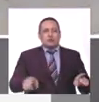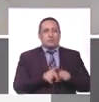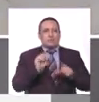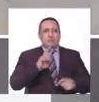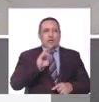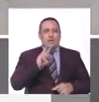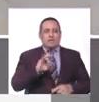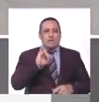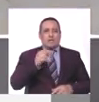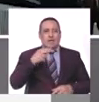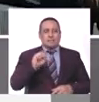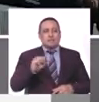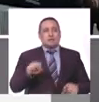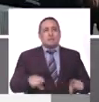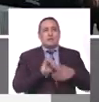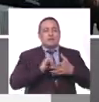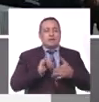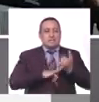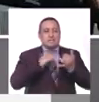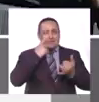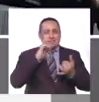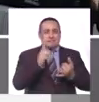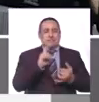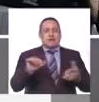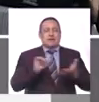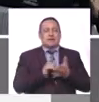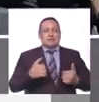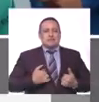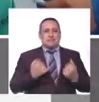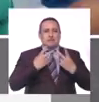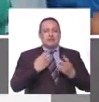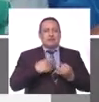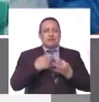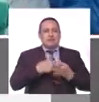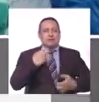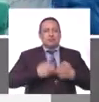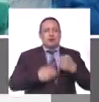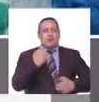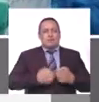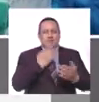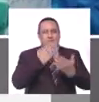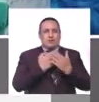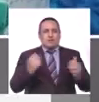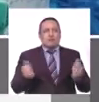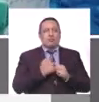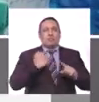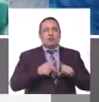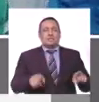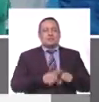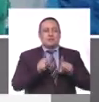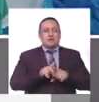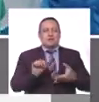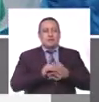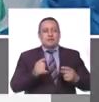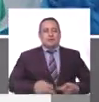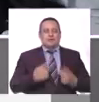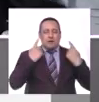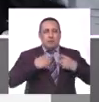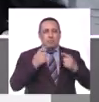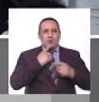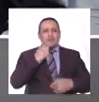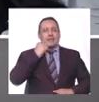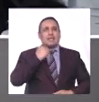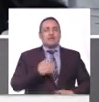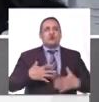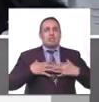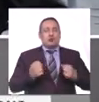VIH, VIH-SIDA, tienen efectos directos, por lo que se tiene que disponer el derecho a la salud y